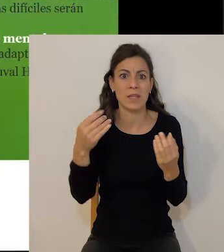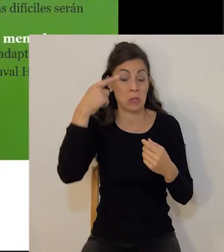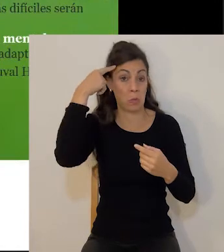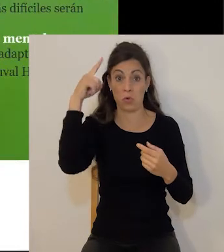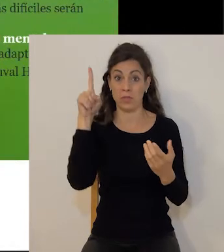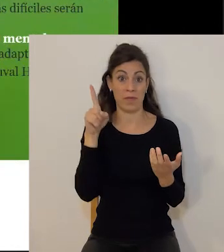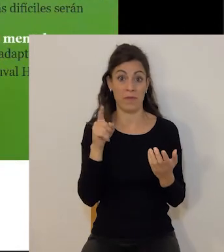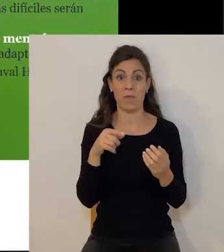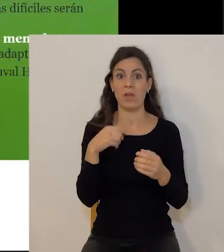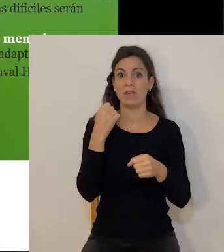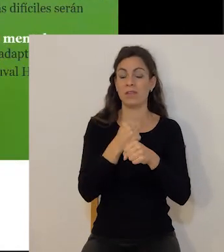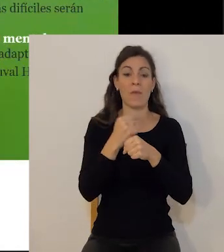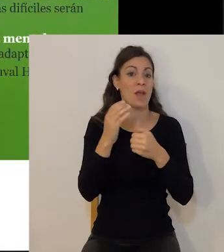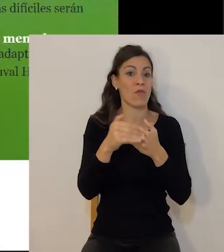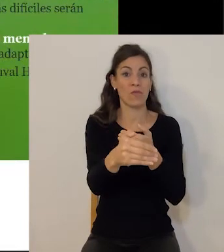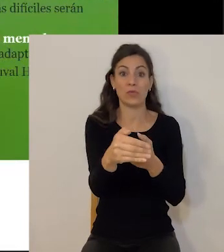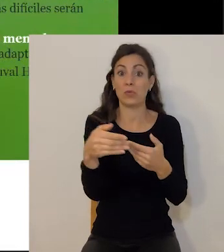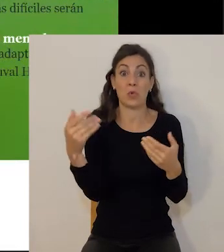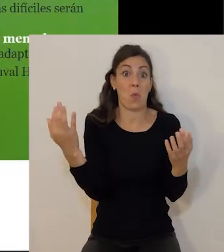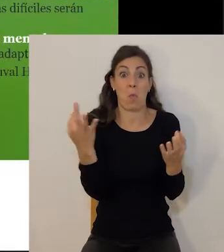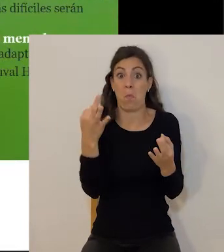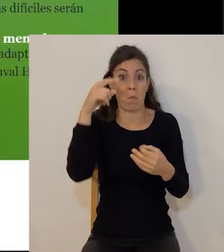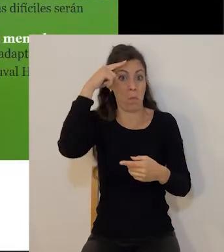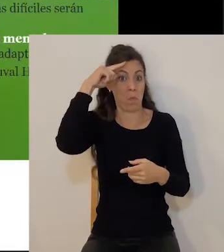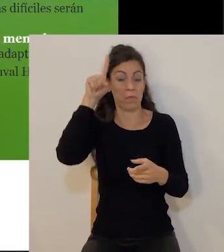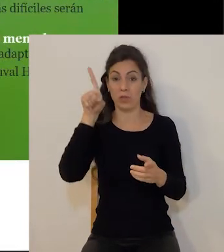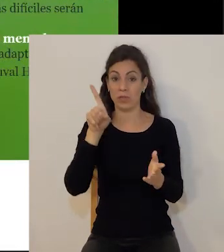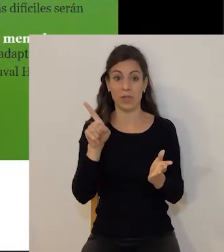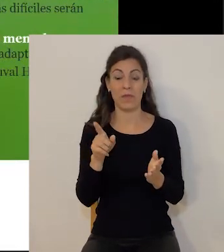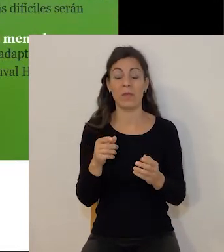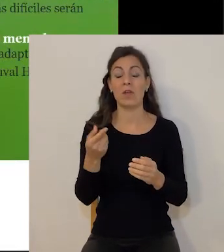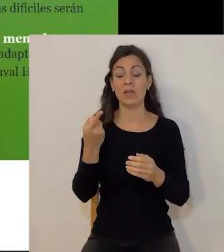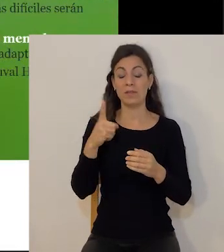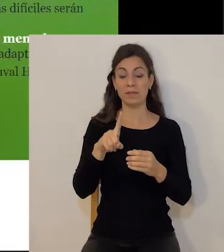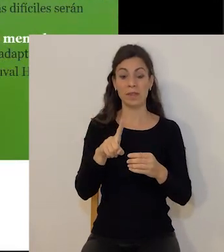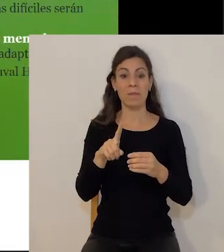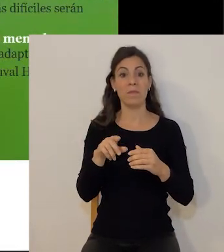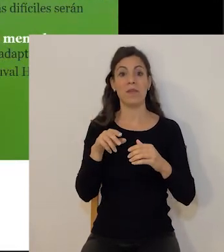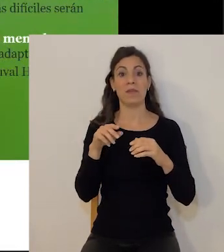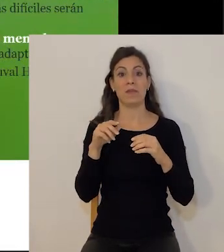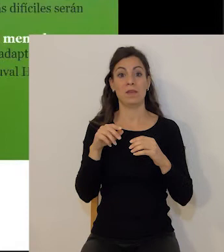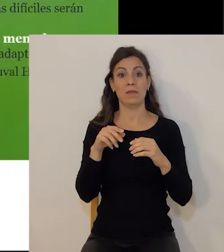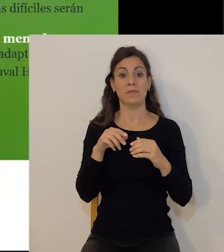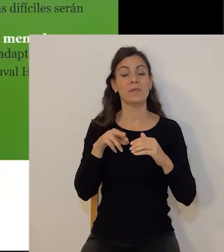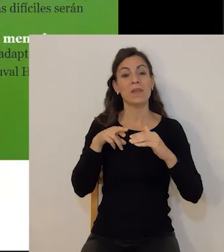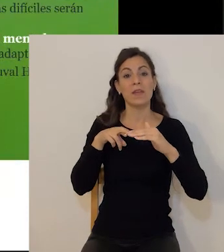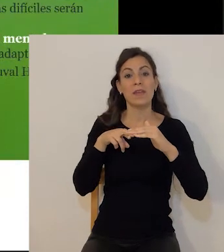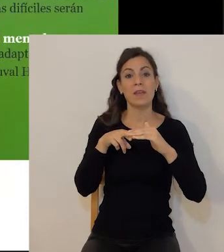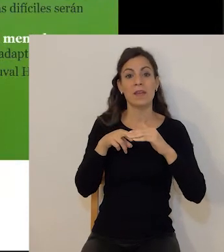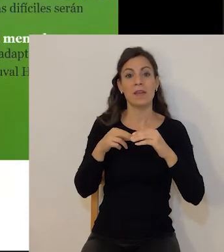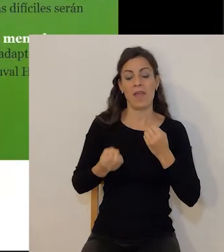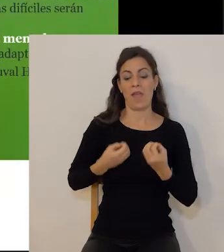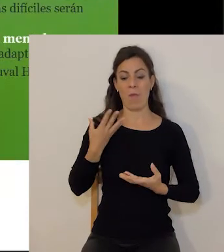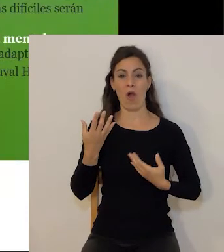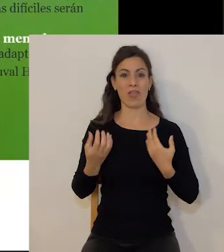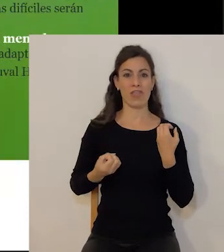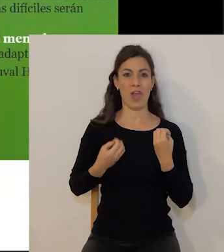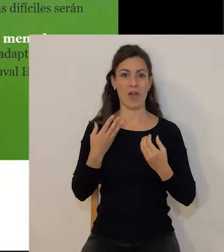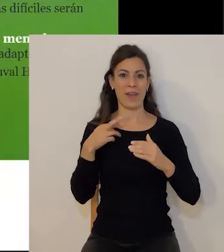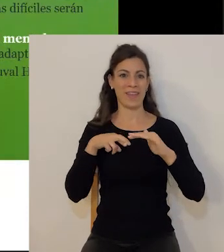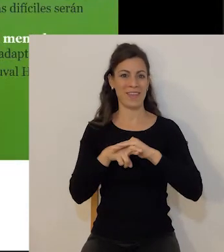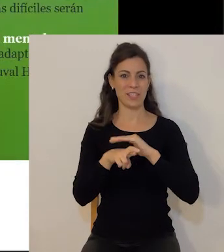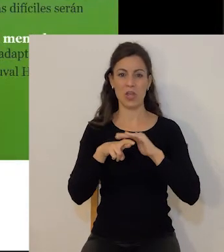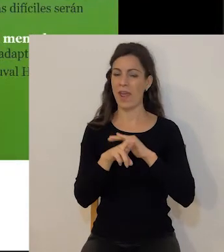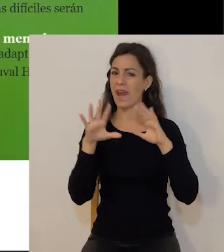van a tener, de que van a tener que adaptarse a gestionar continuamente, gestionar emociones. Entonces